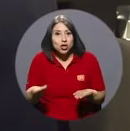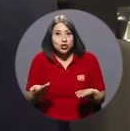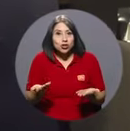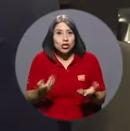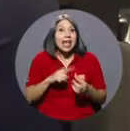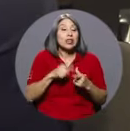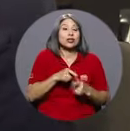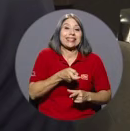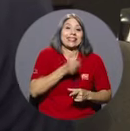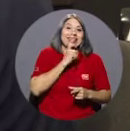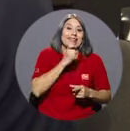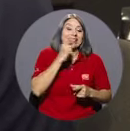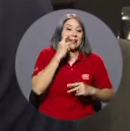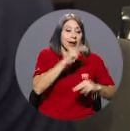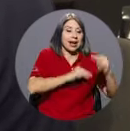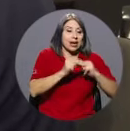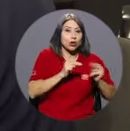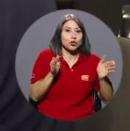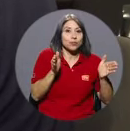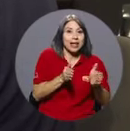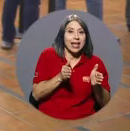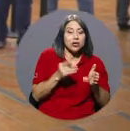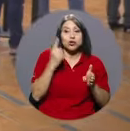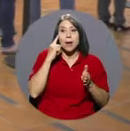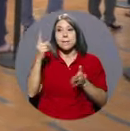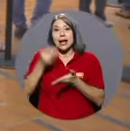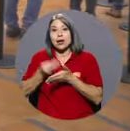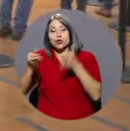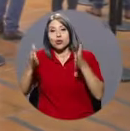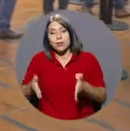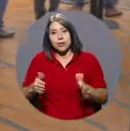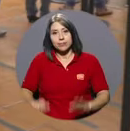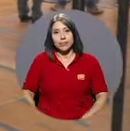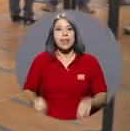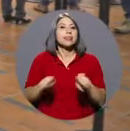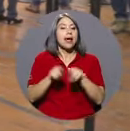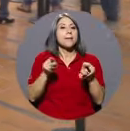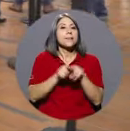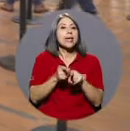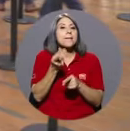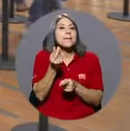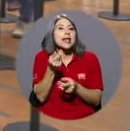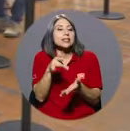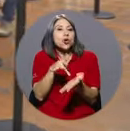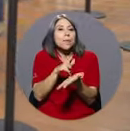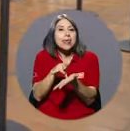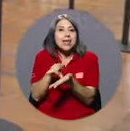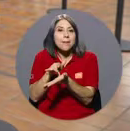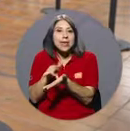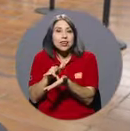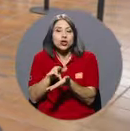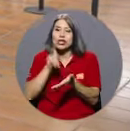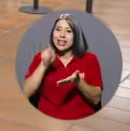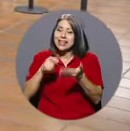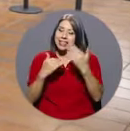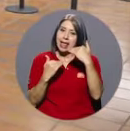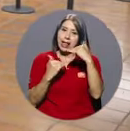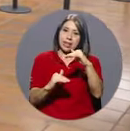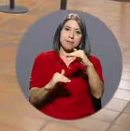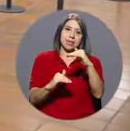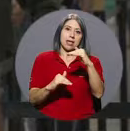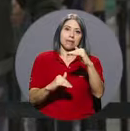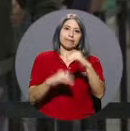pequeños negocios o para el consumidor de manera directa. Y el precio de los medicamentos es fundamental que le pongamos nosotros